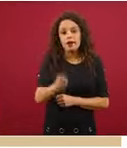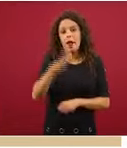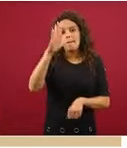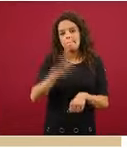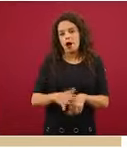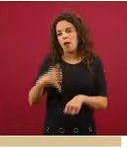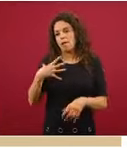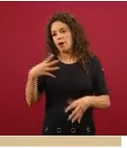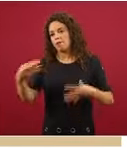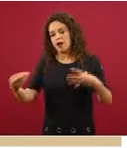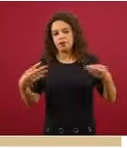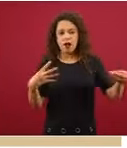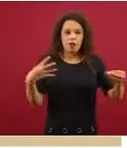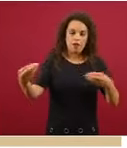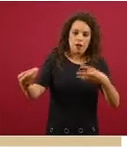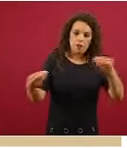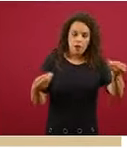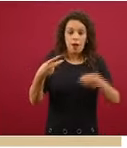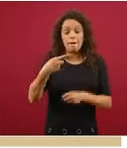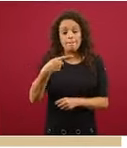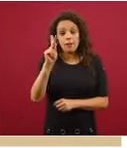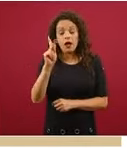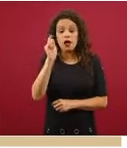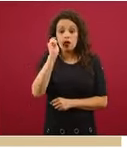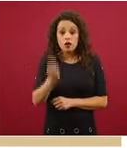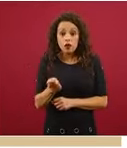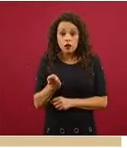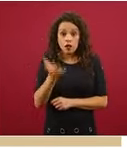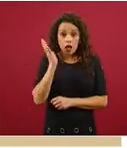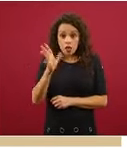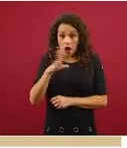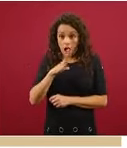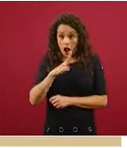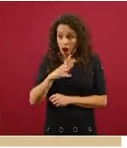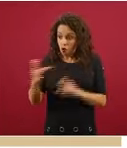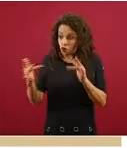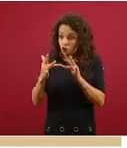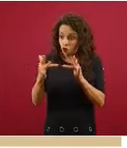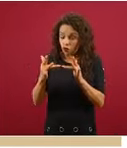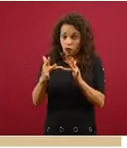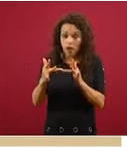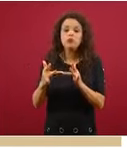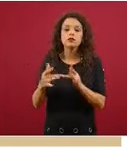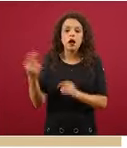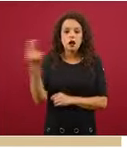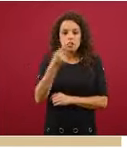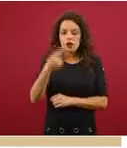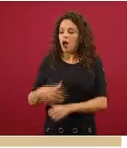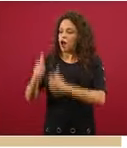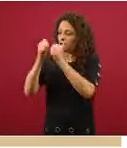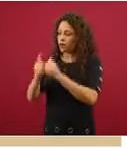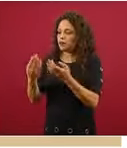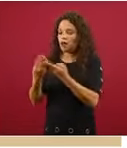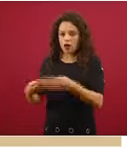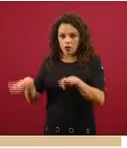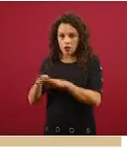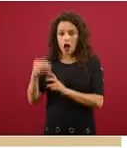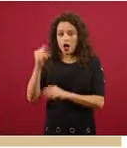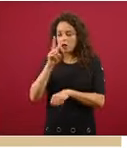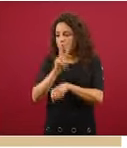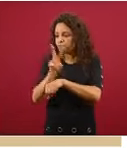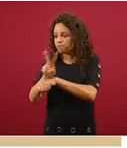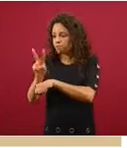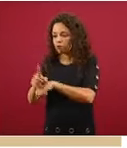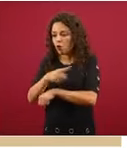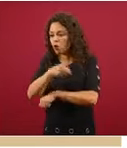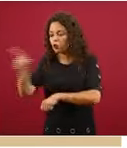contagios, aunque la probabilidad de que ya haya existido un contacto es amplio. Hay que aislarse y hay que estar vigilando al resto de la